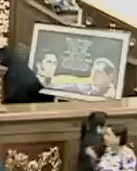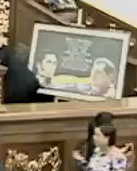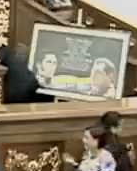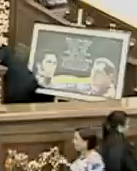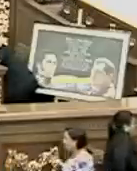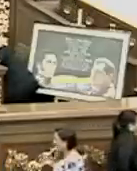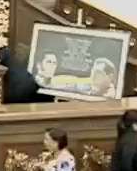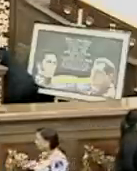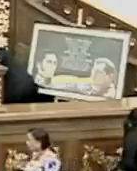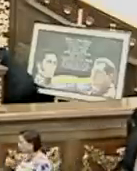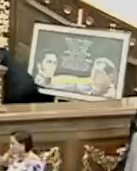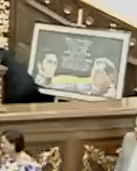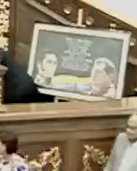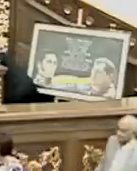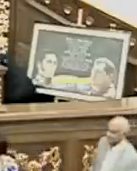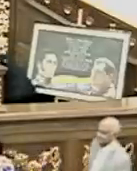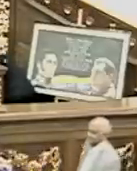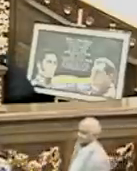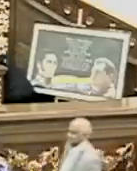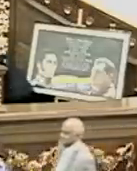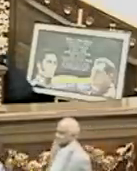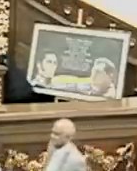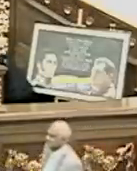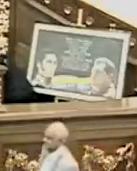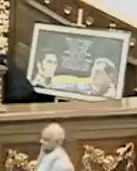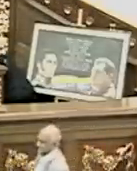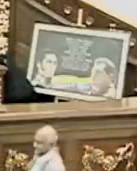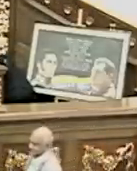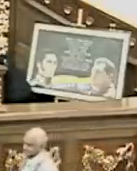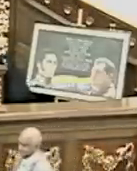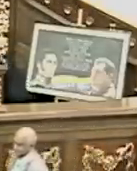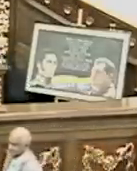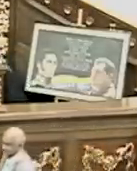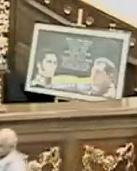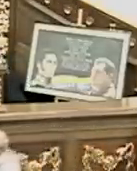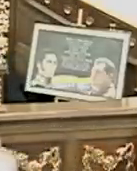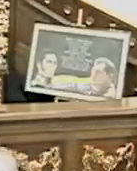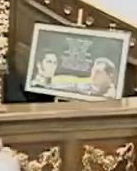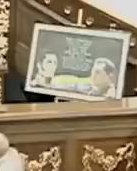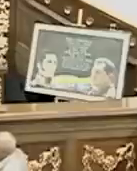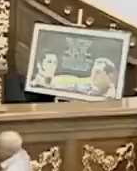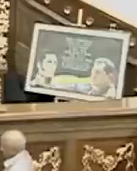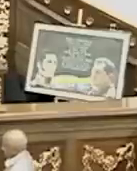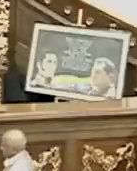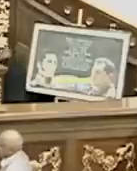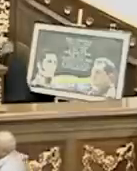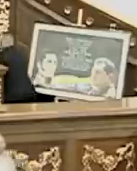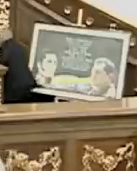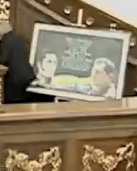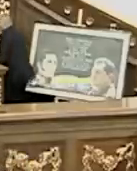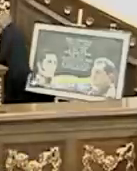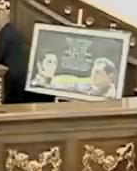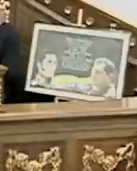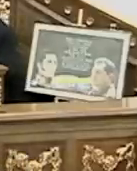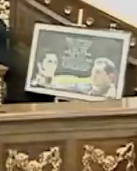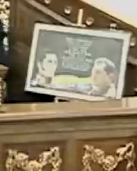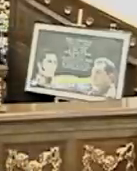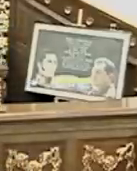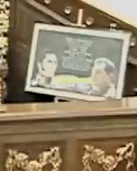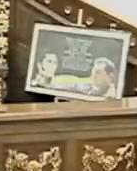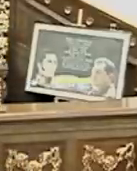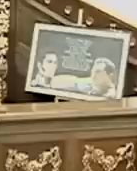de establecer el 15 de julio como el día de canto coral en la República Bolivariana de Venezuela, tomaron la palabra los